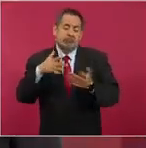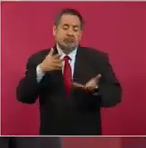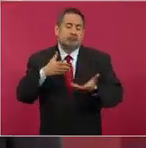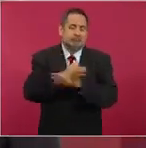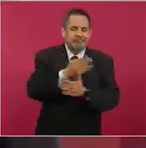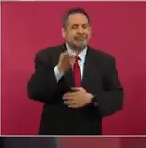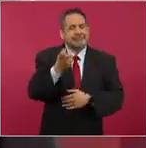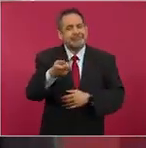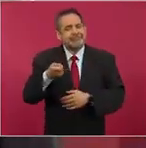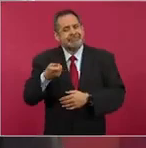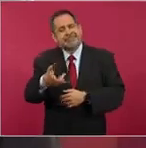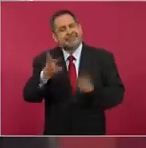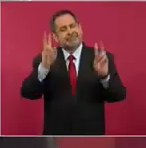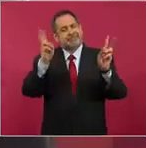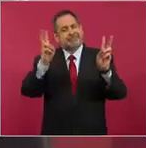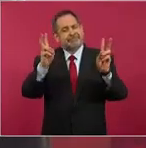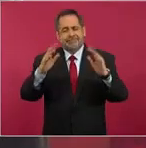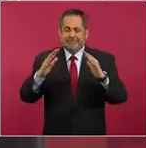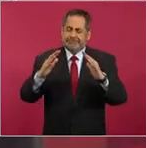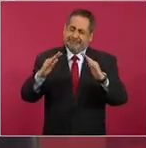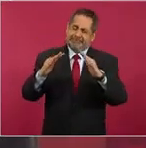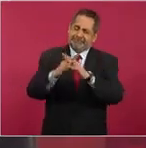la guerra de los pasteles